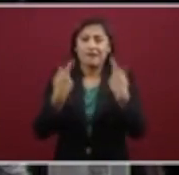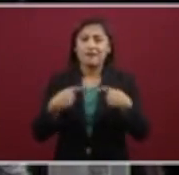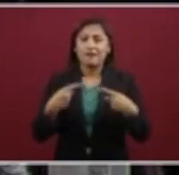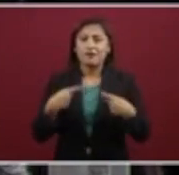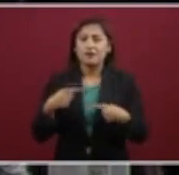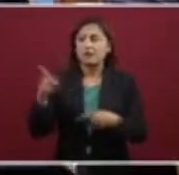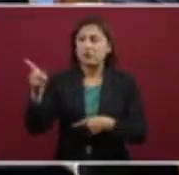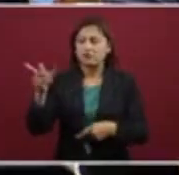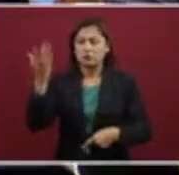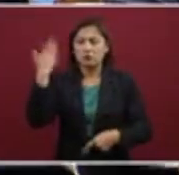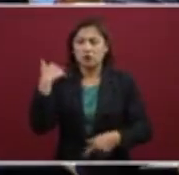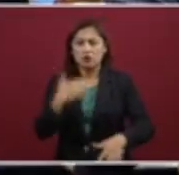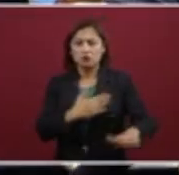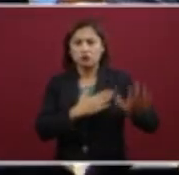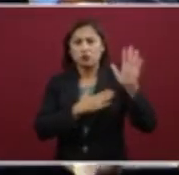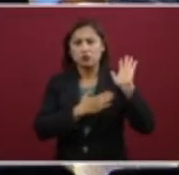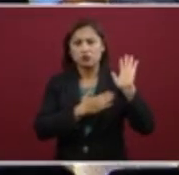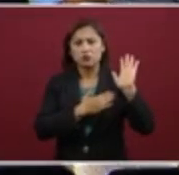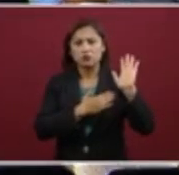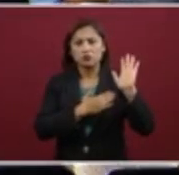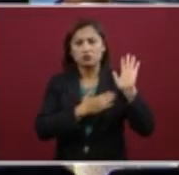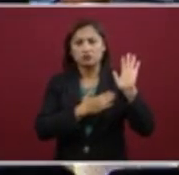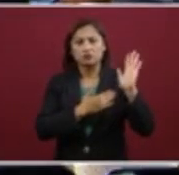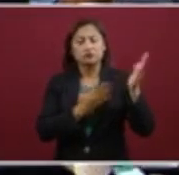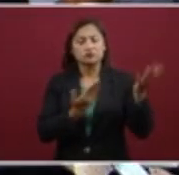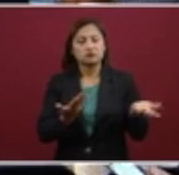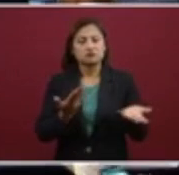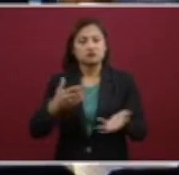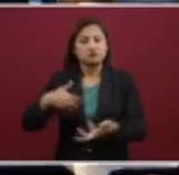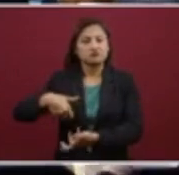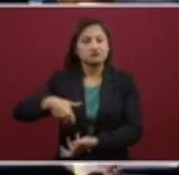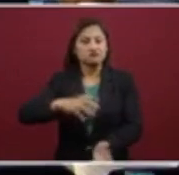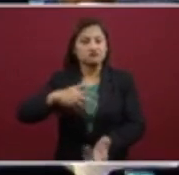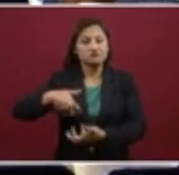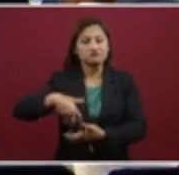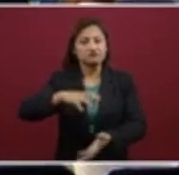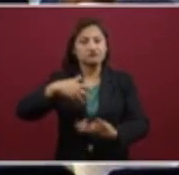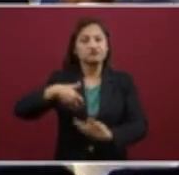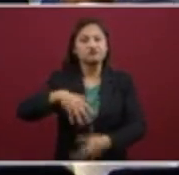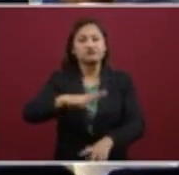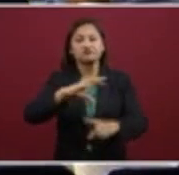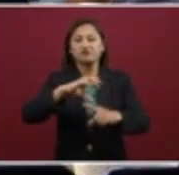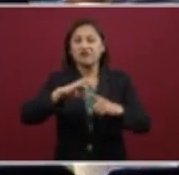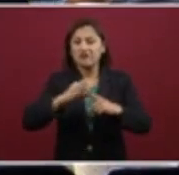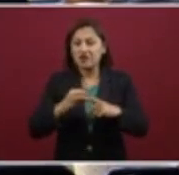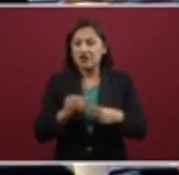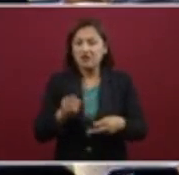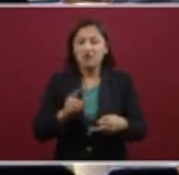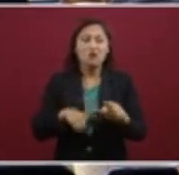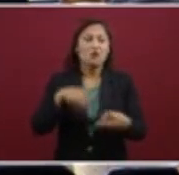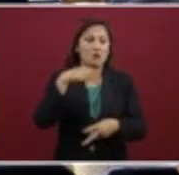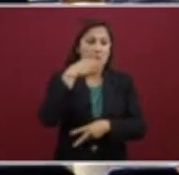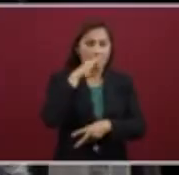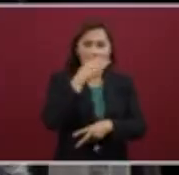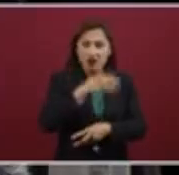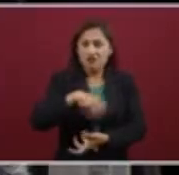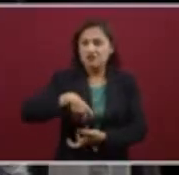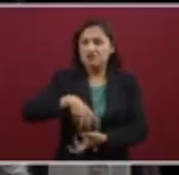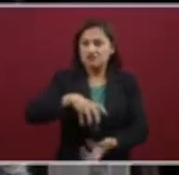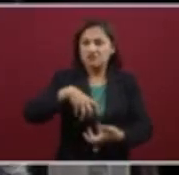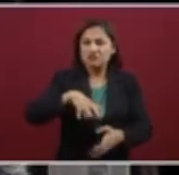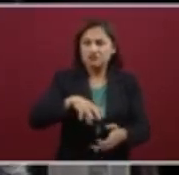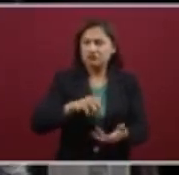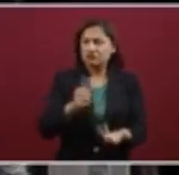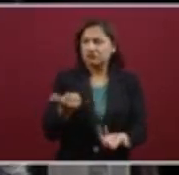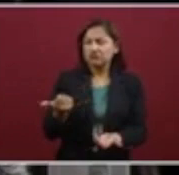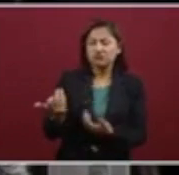tradujo en kilos de frijol, kilos de maíz, y no está llegando nada